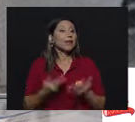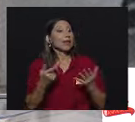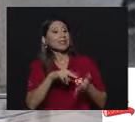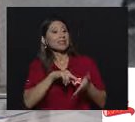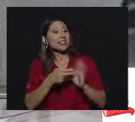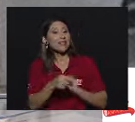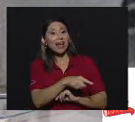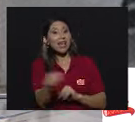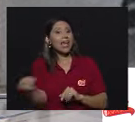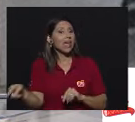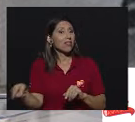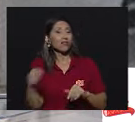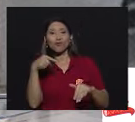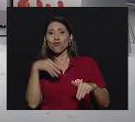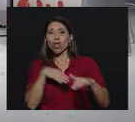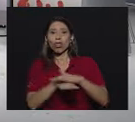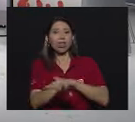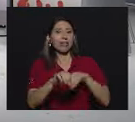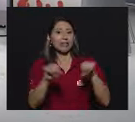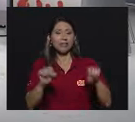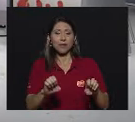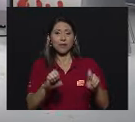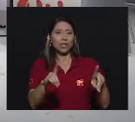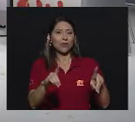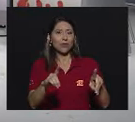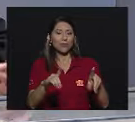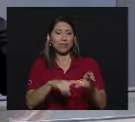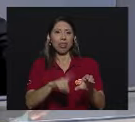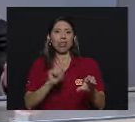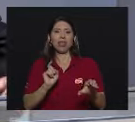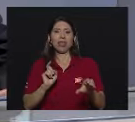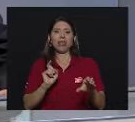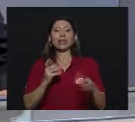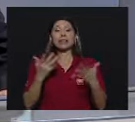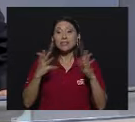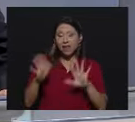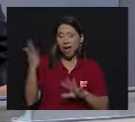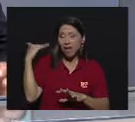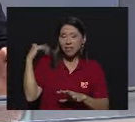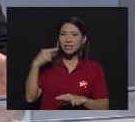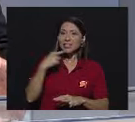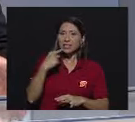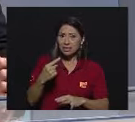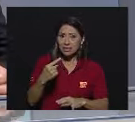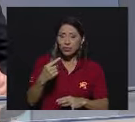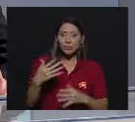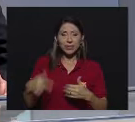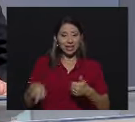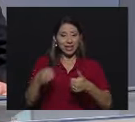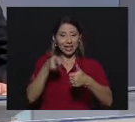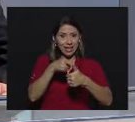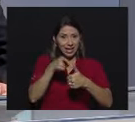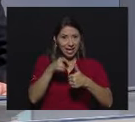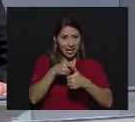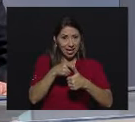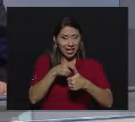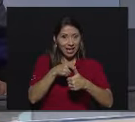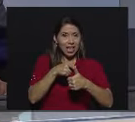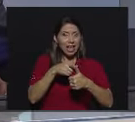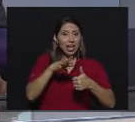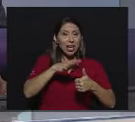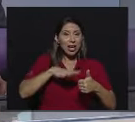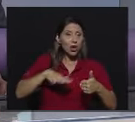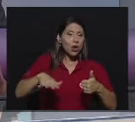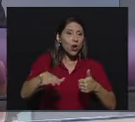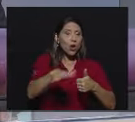del sistema educativo. Efectivamente, ya hace varios informes venimos señalando el tema de que hay una relación estrecha entre lo que es